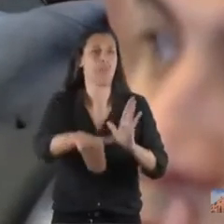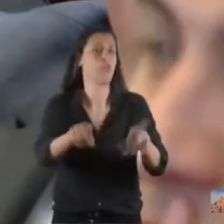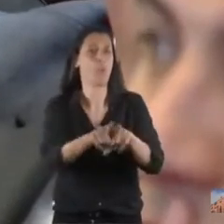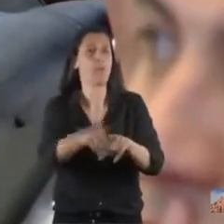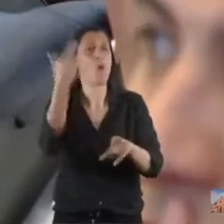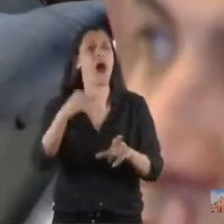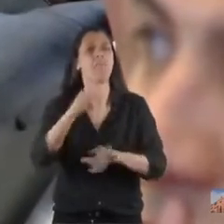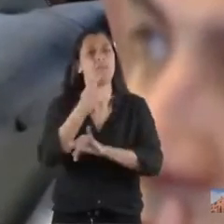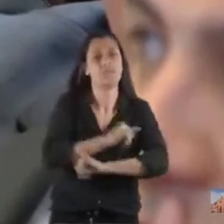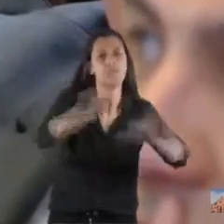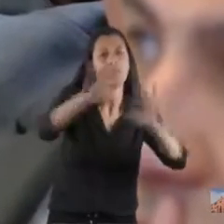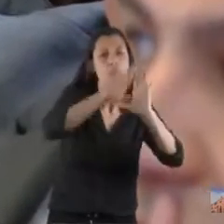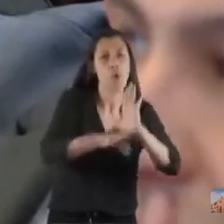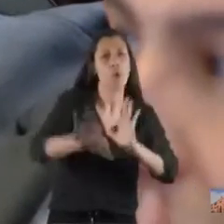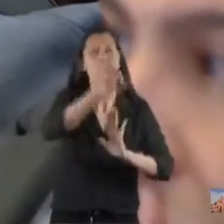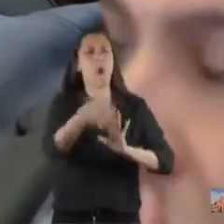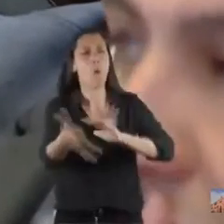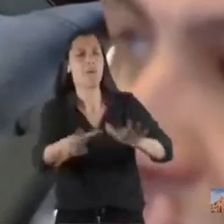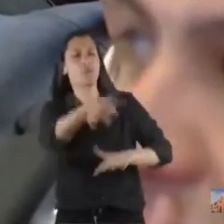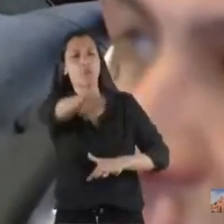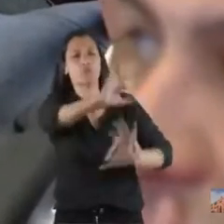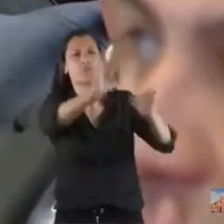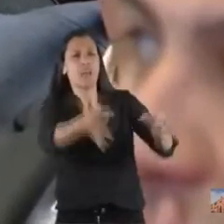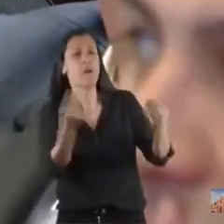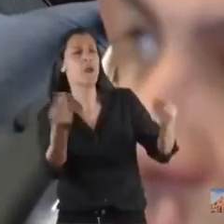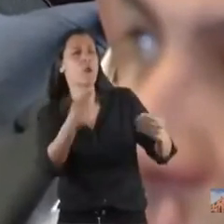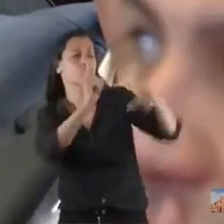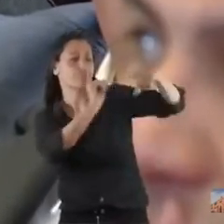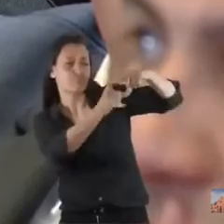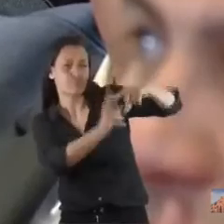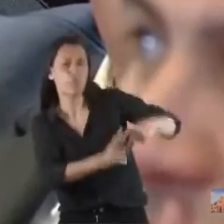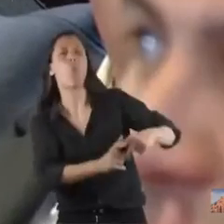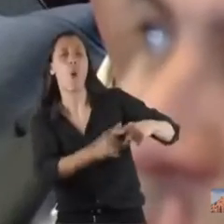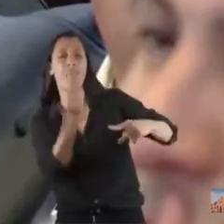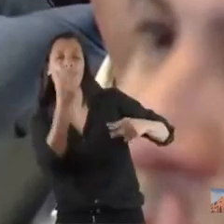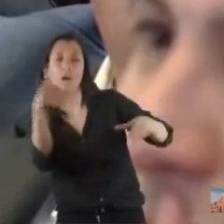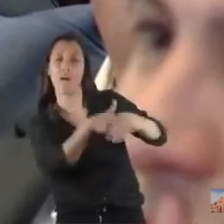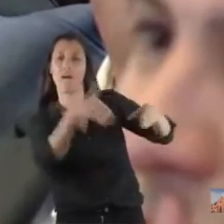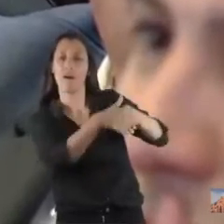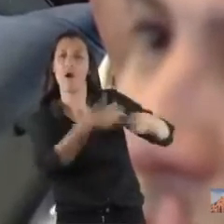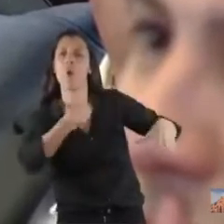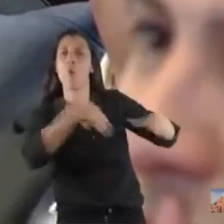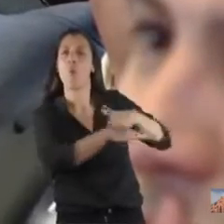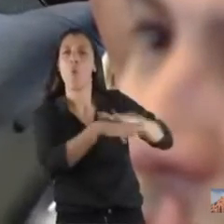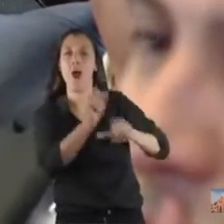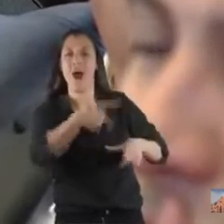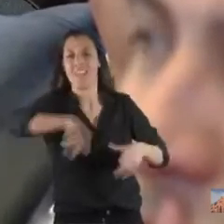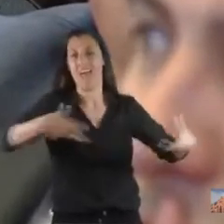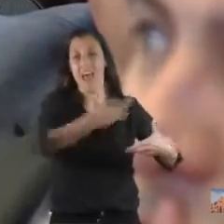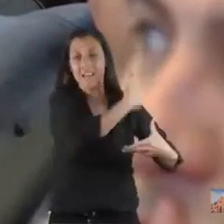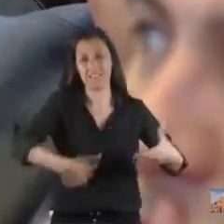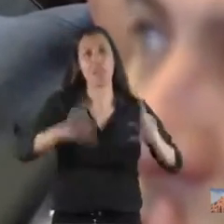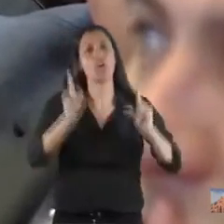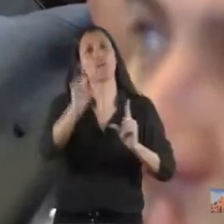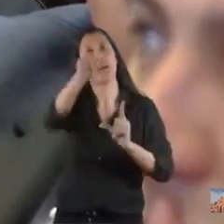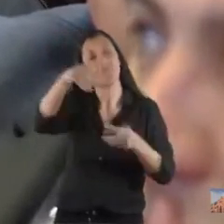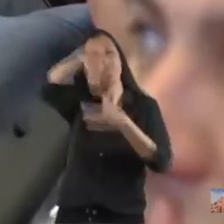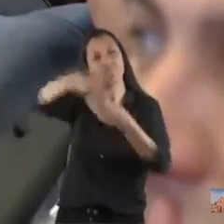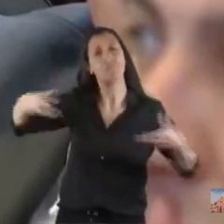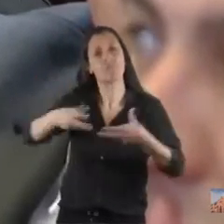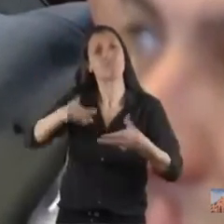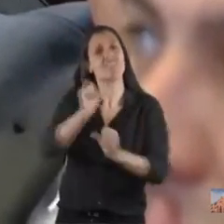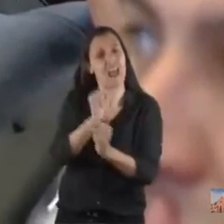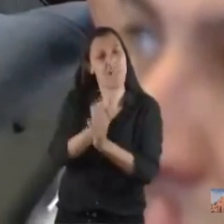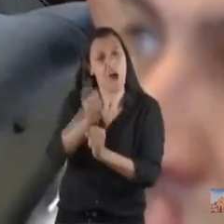sea una estimación de cuánto podría representar en cuánto ahorro para el estado y respecto a la conformación de su gabinete si planifica algún